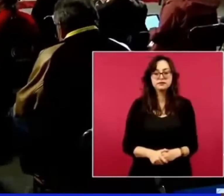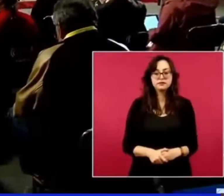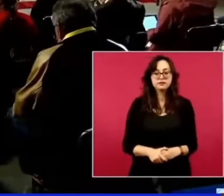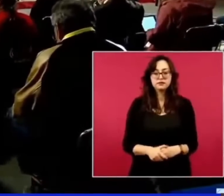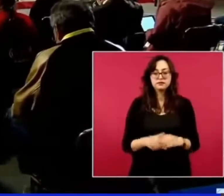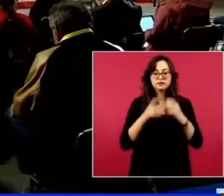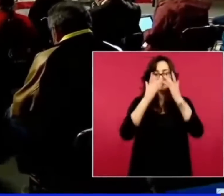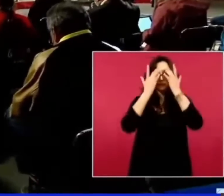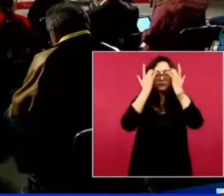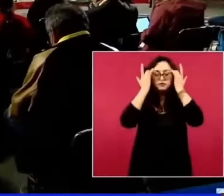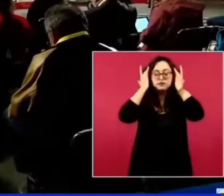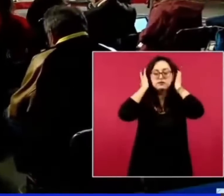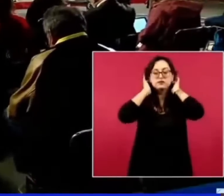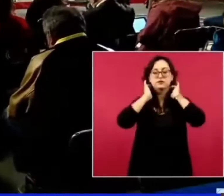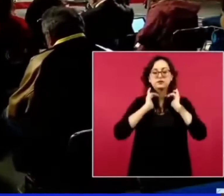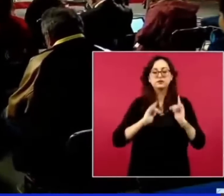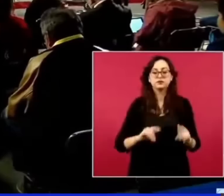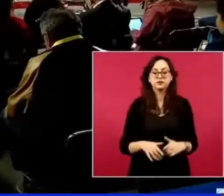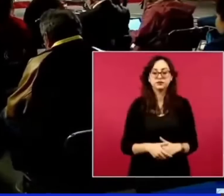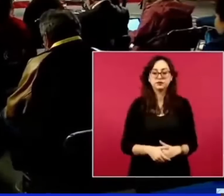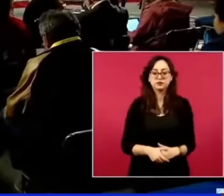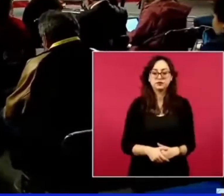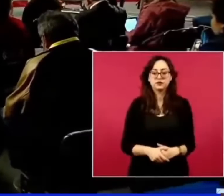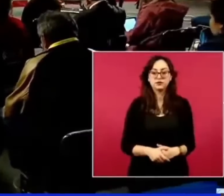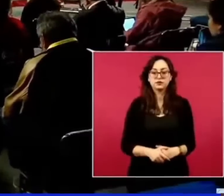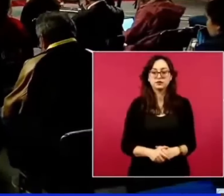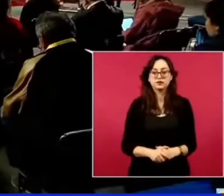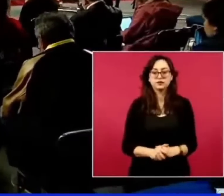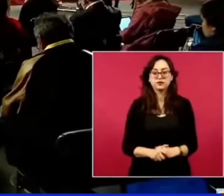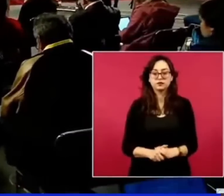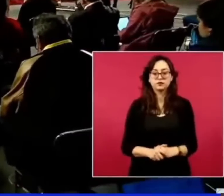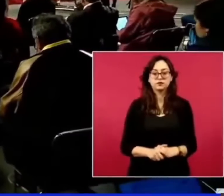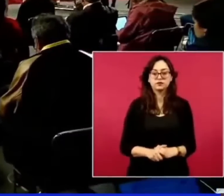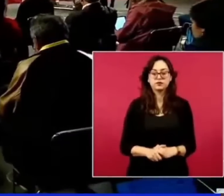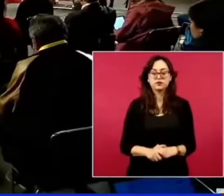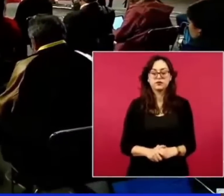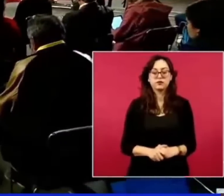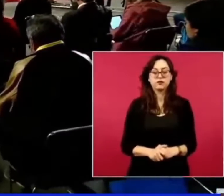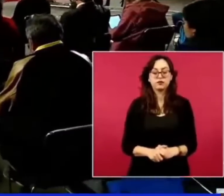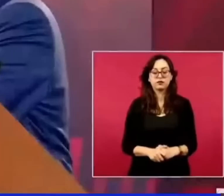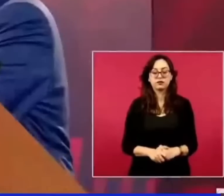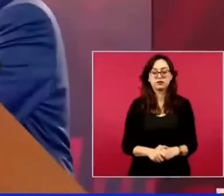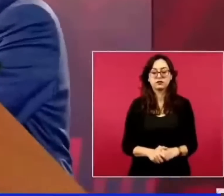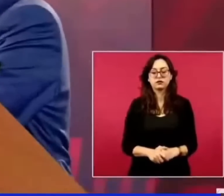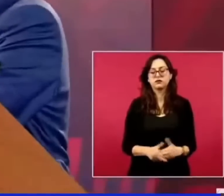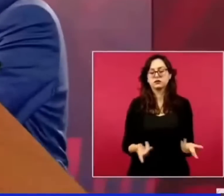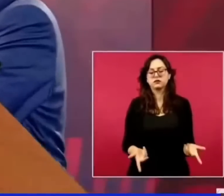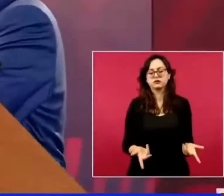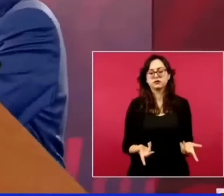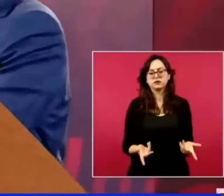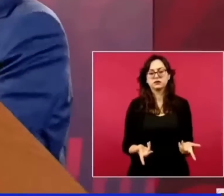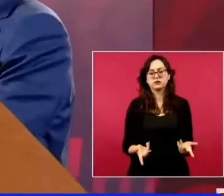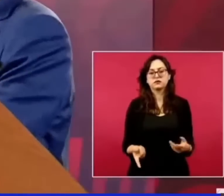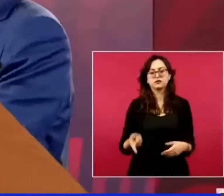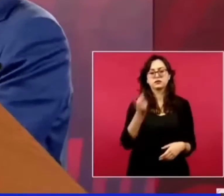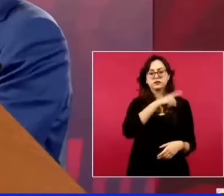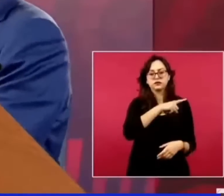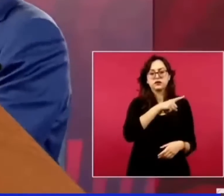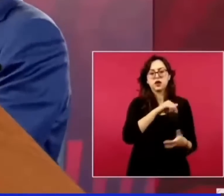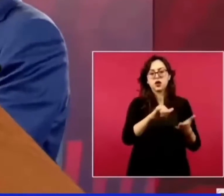Independientemente de lo que se está resolviendo en la Corte, en Nueva